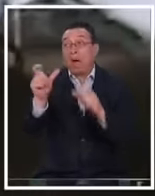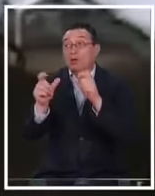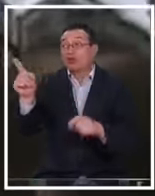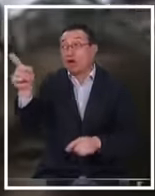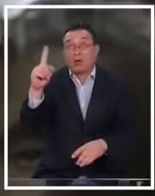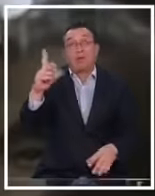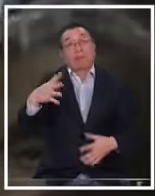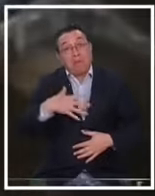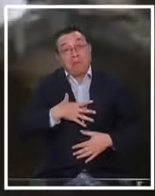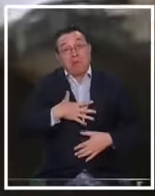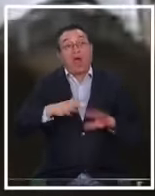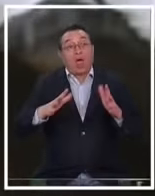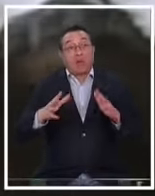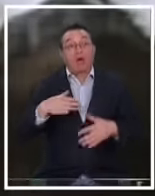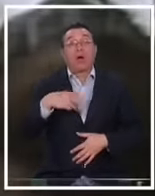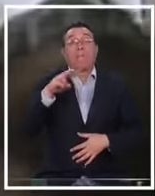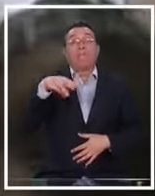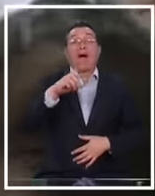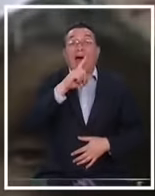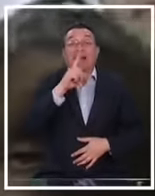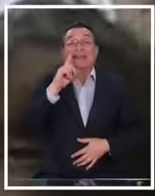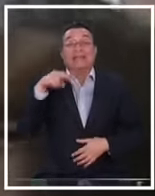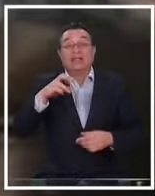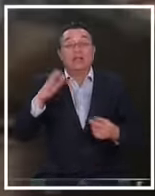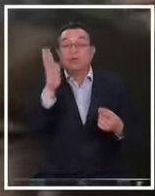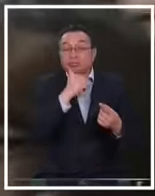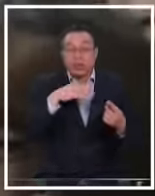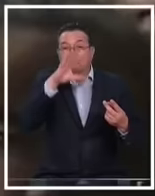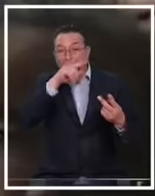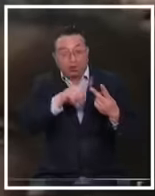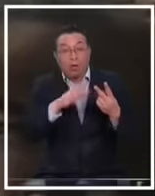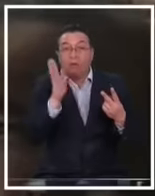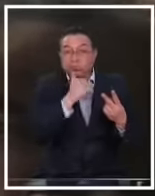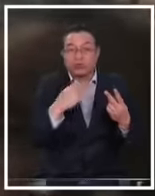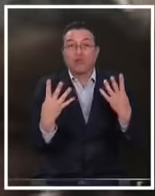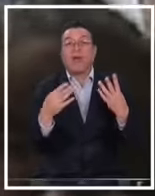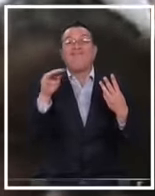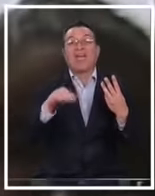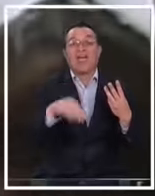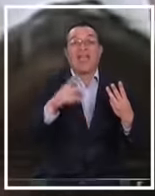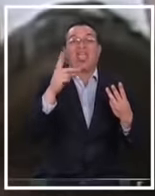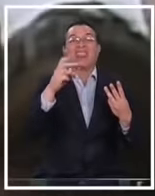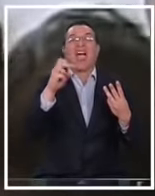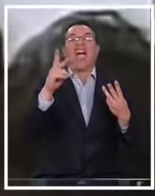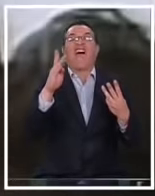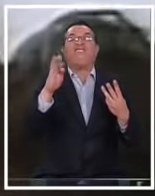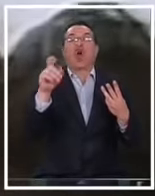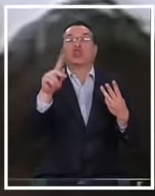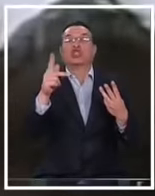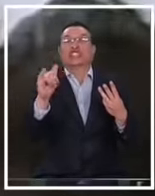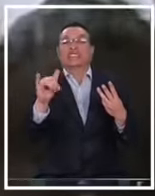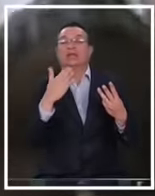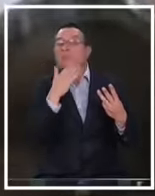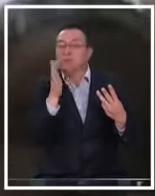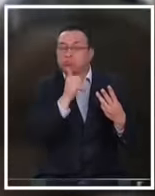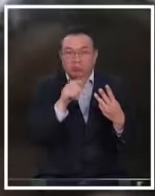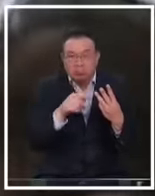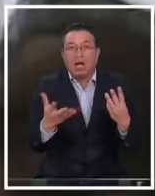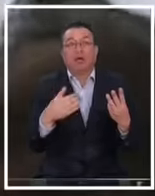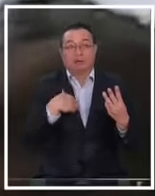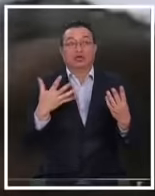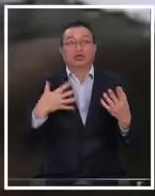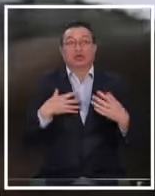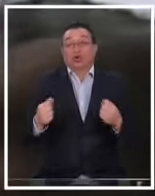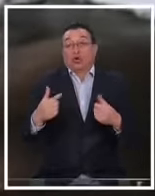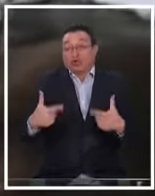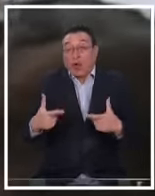tenía un poquito de temor, que no estaba Rubén Martínez, no estaba Dabrowski, no estaba Yáñez. Hicieron el gran gasto de esta Copa Libertadores, ¿cierto? Yo, tan solo como se dice, me comí